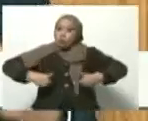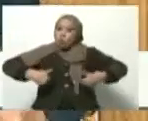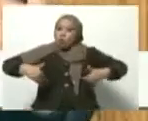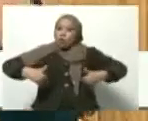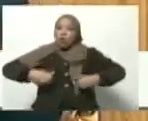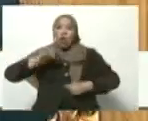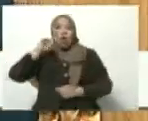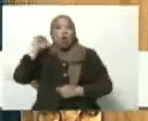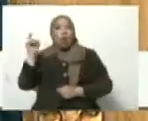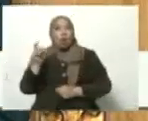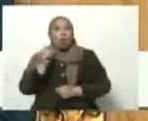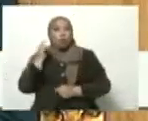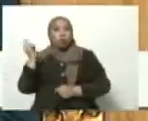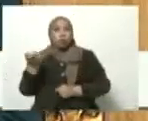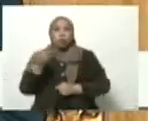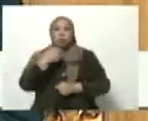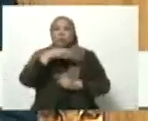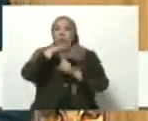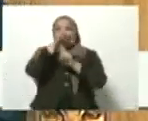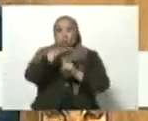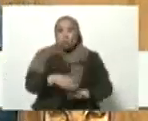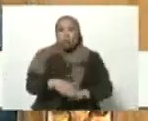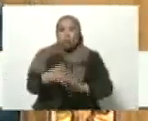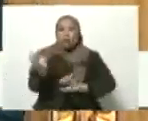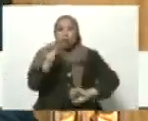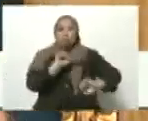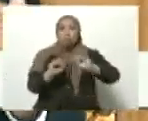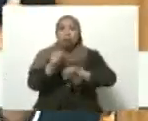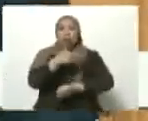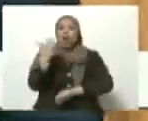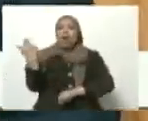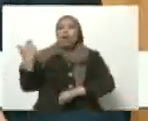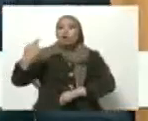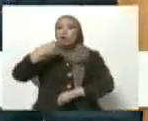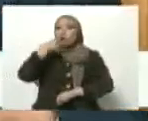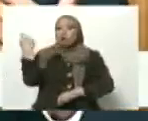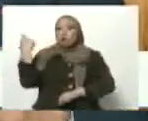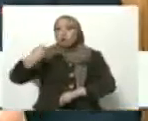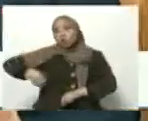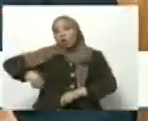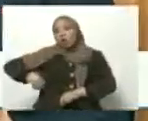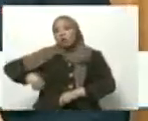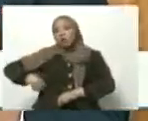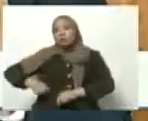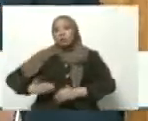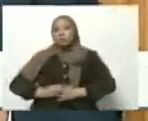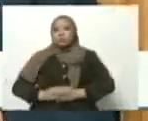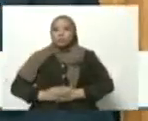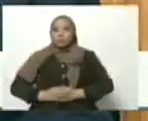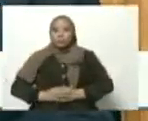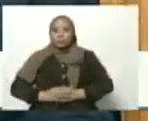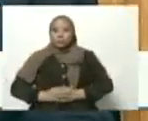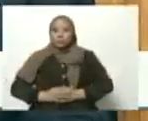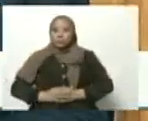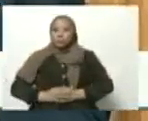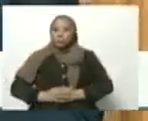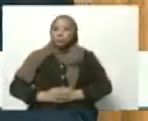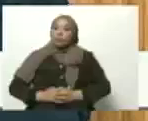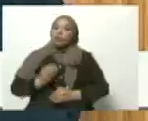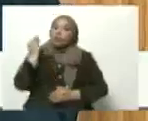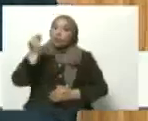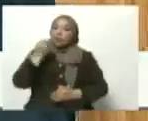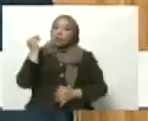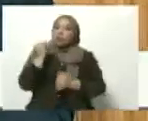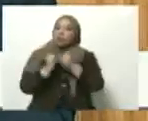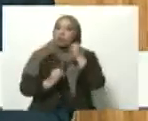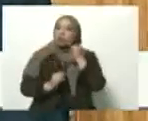loco de destruir a Rusia. Y nosotros, nuestro papel es crear ese consenso. Y por